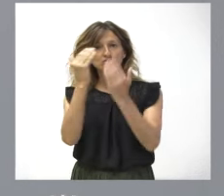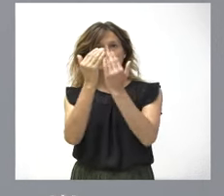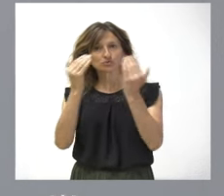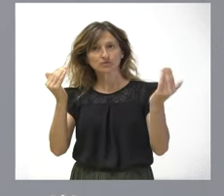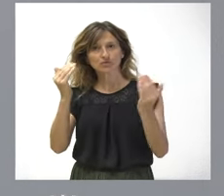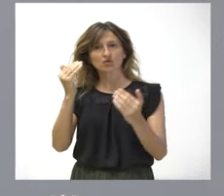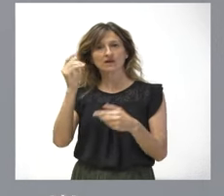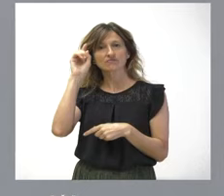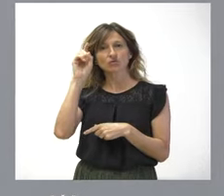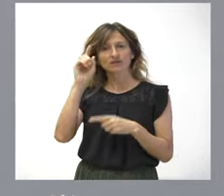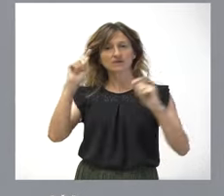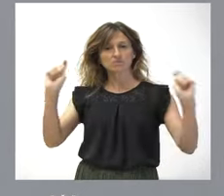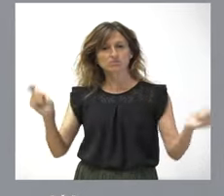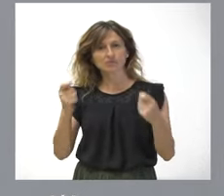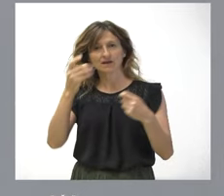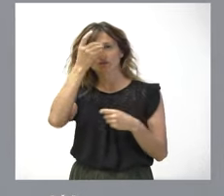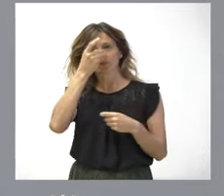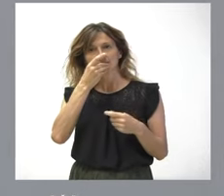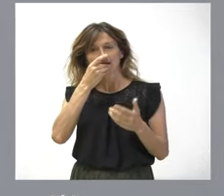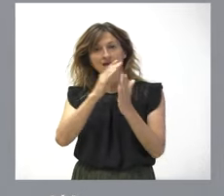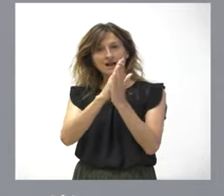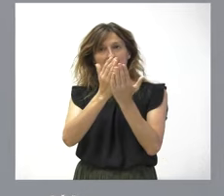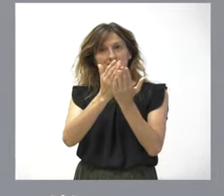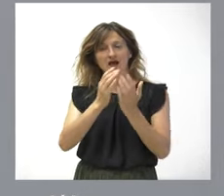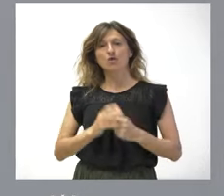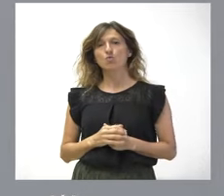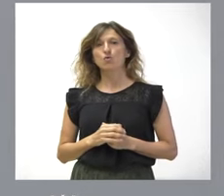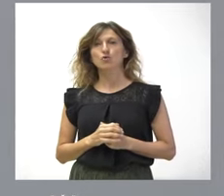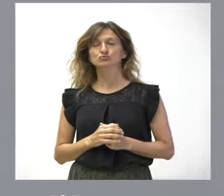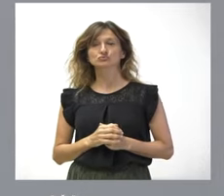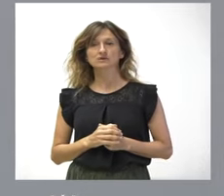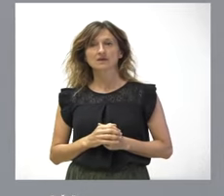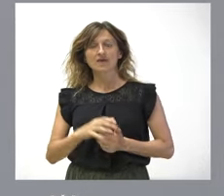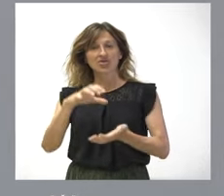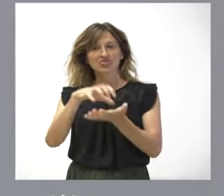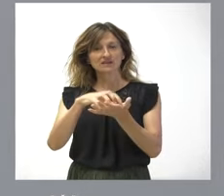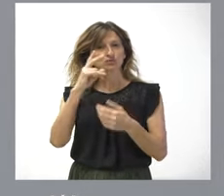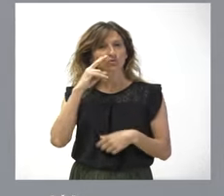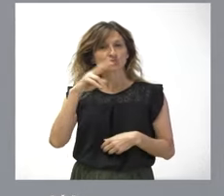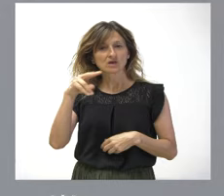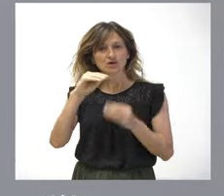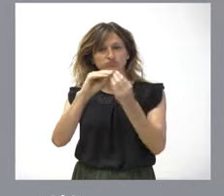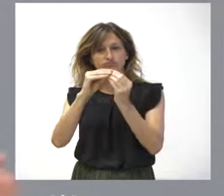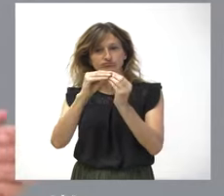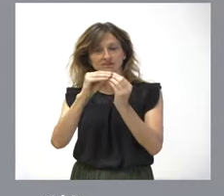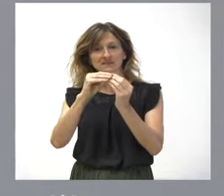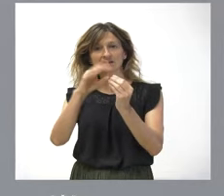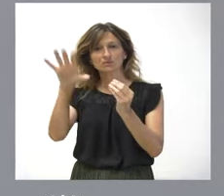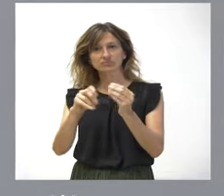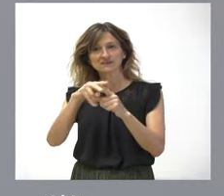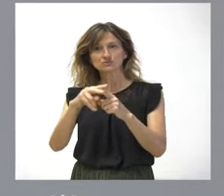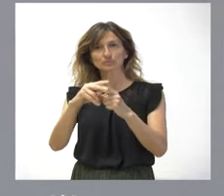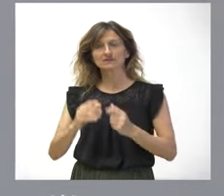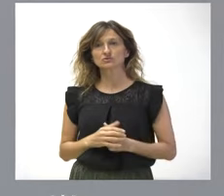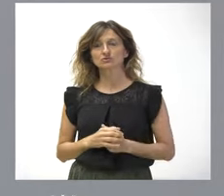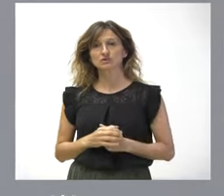docentes publicaciones publicaciones digitales catálogo digitalización centros museísticos y restauración y adquisición de instrumentos